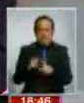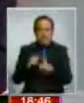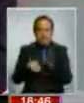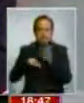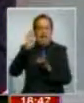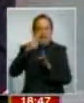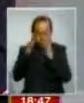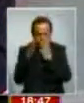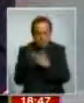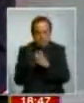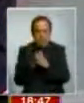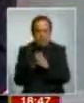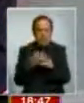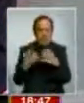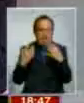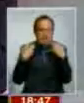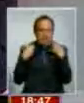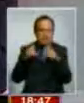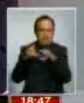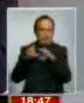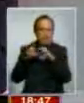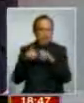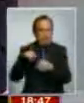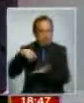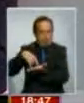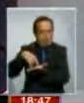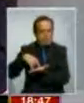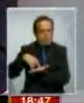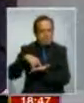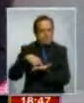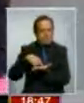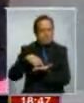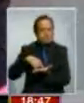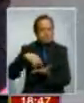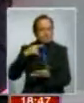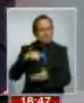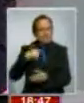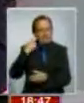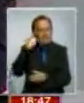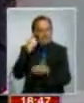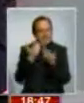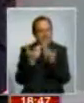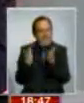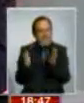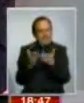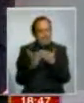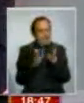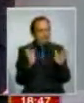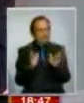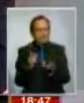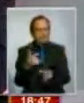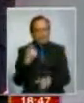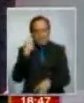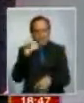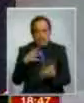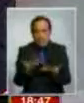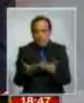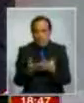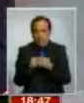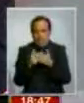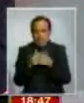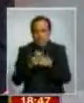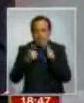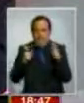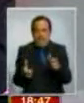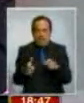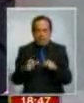del Congreso. Yo pienso que esto que se dice del liberalismo es lo más peculiar, porque aquí lo que vamos a tener es un aumento del